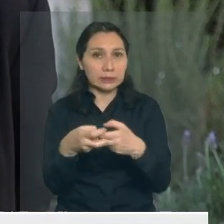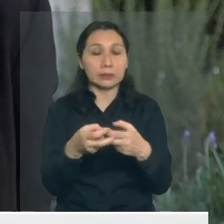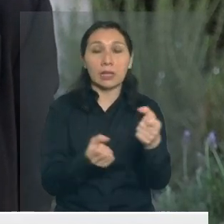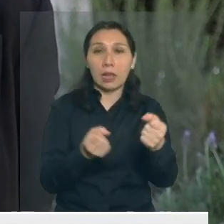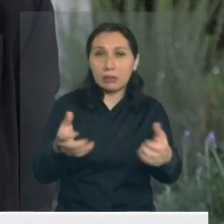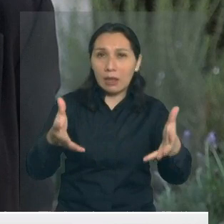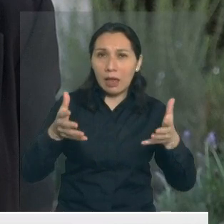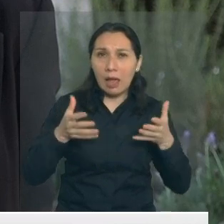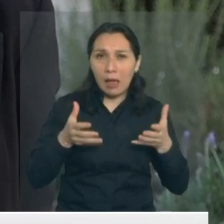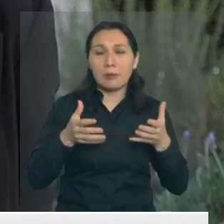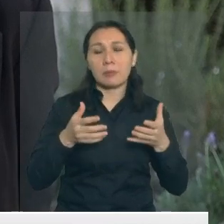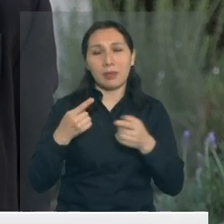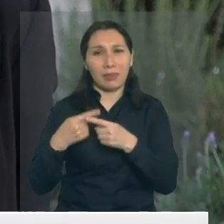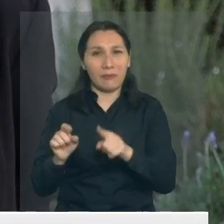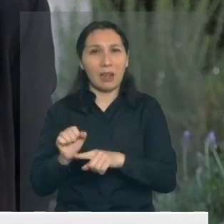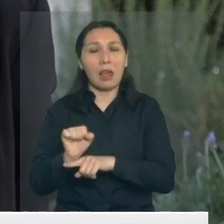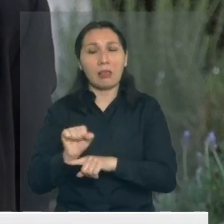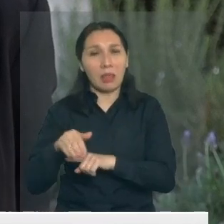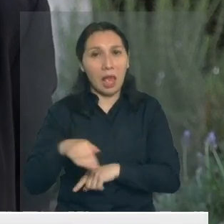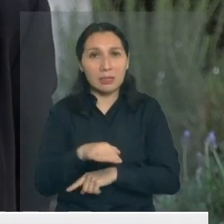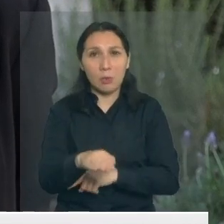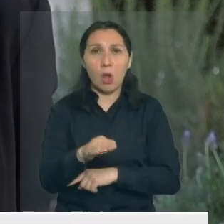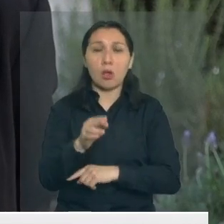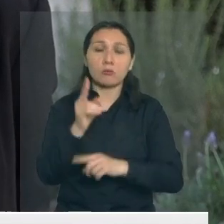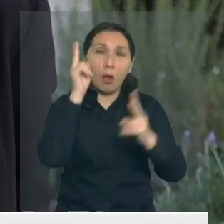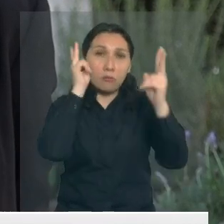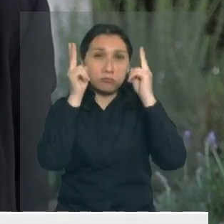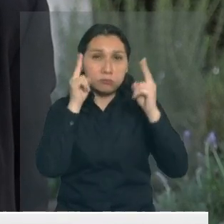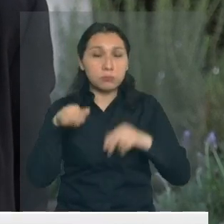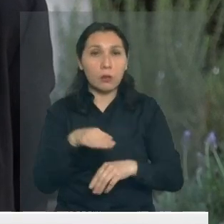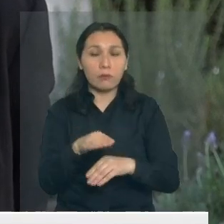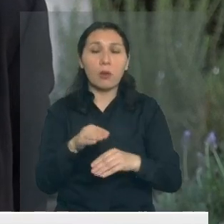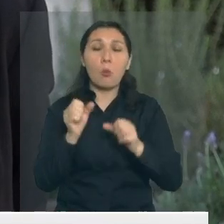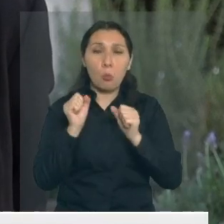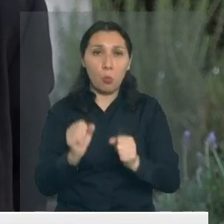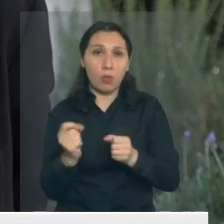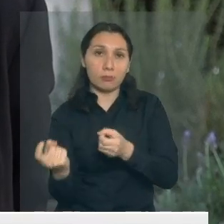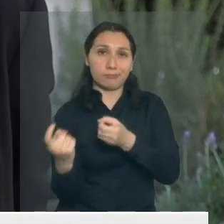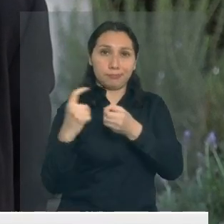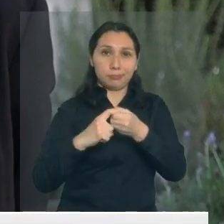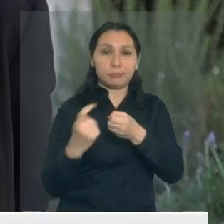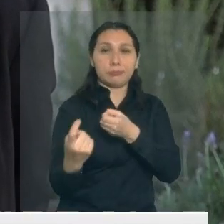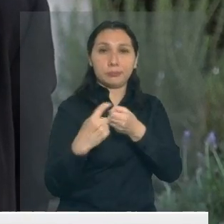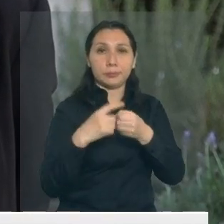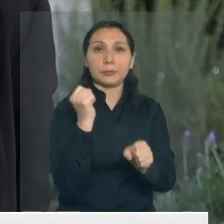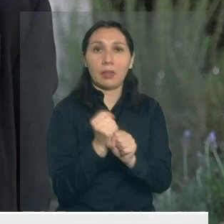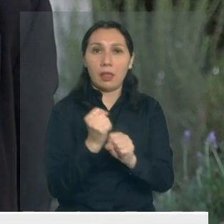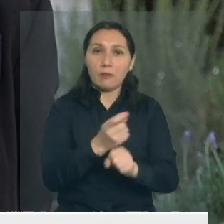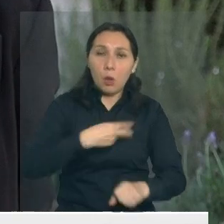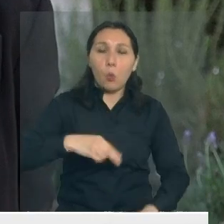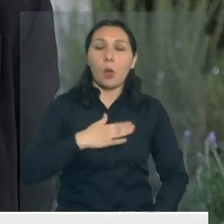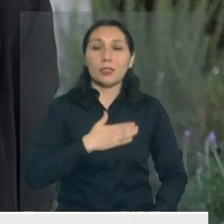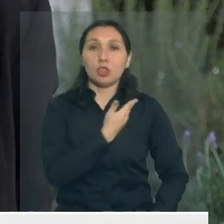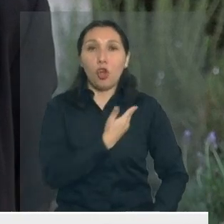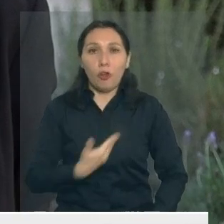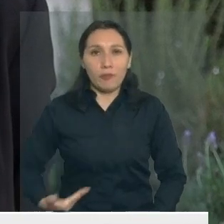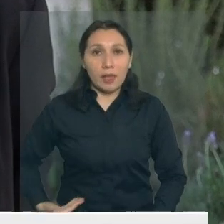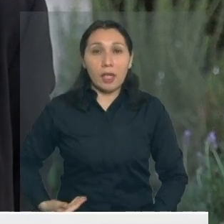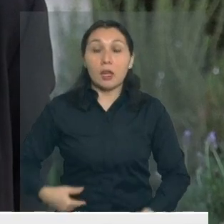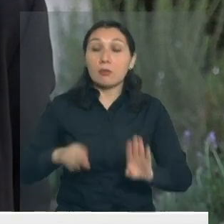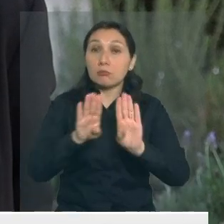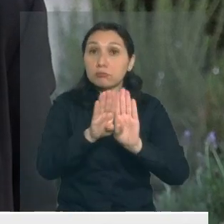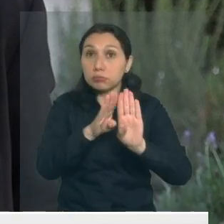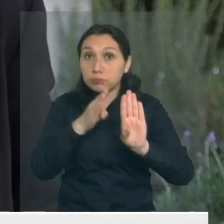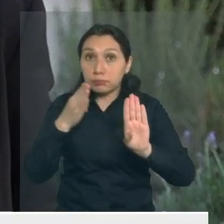a todos los camioneros, gente de los microbuses, a poder sumarse al trabajo de nuestro gobierno. Las